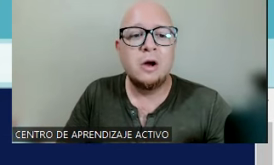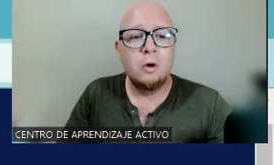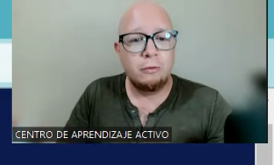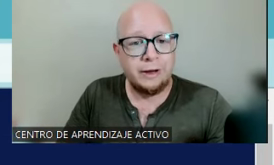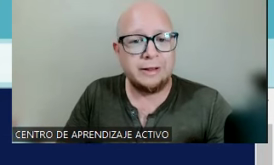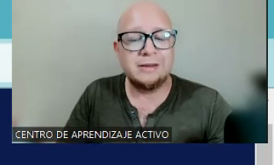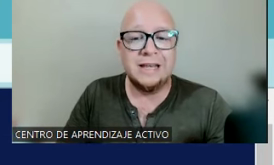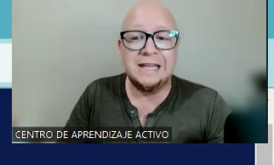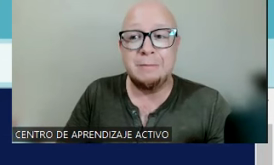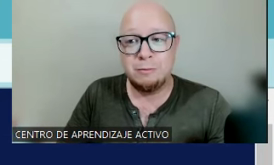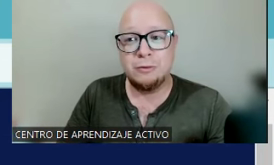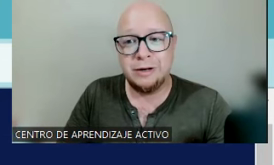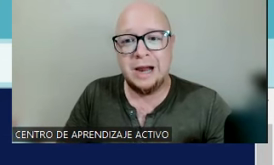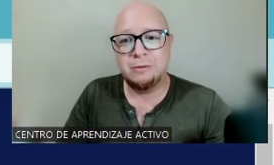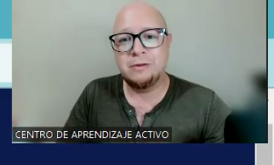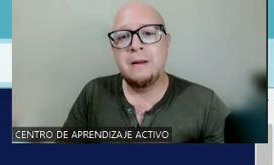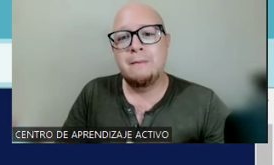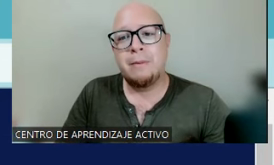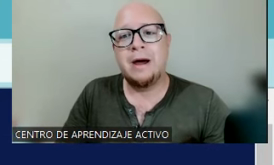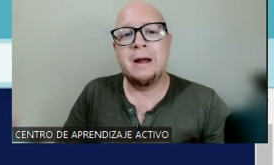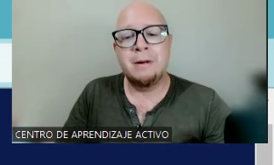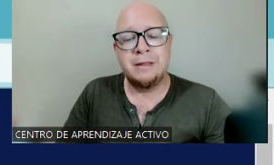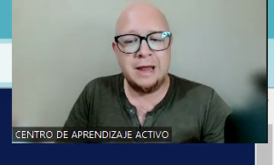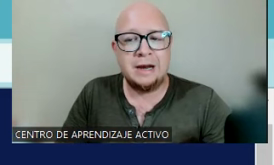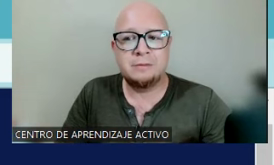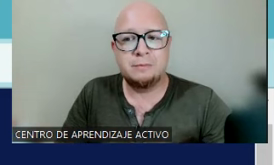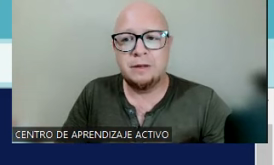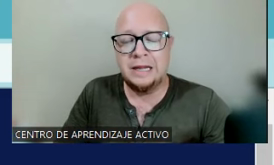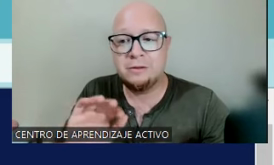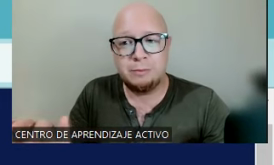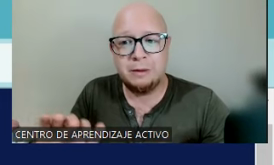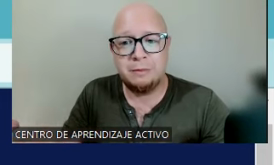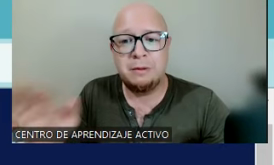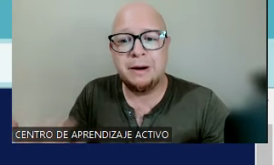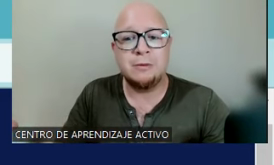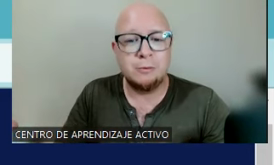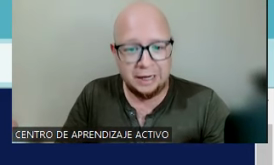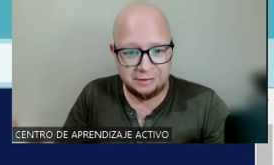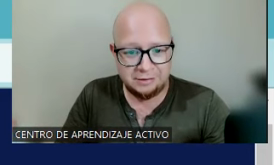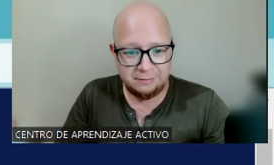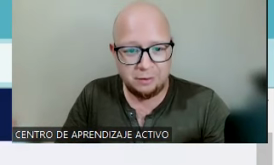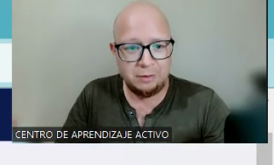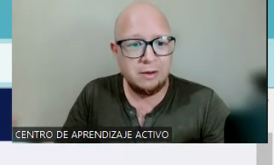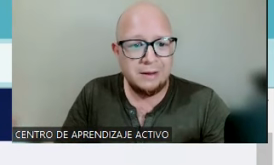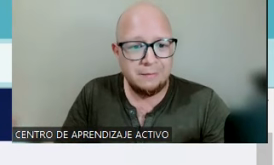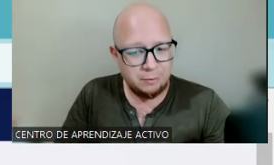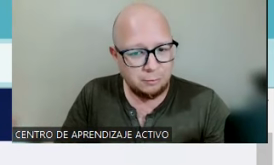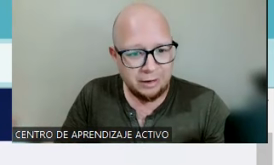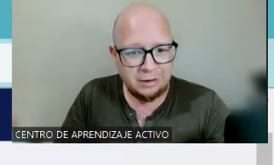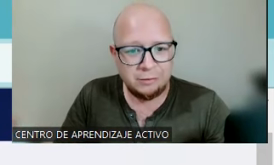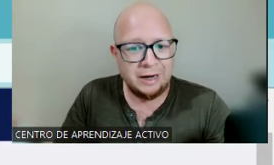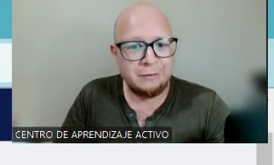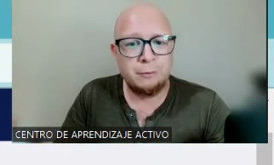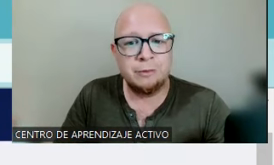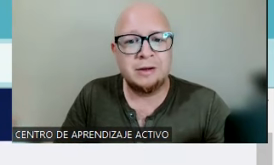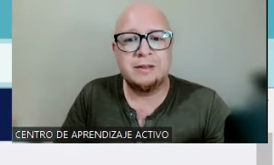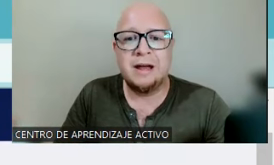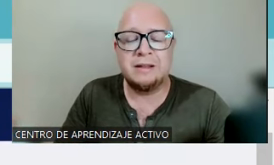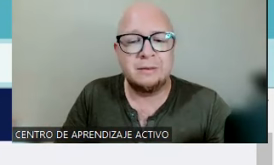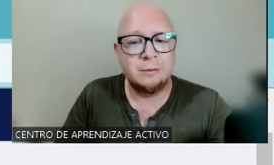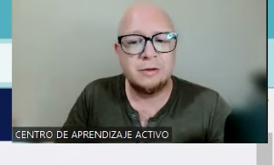a tener ofertas y también muchos regalos para materiales listos para imprimir para tus clases. ¿De acuerdo? Tenemos cuadernillos de